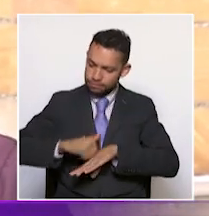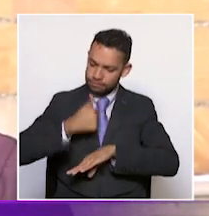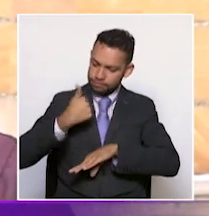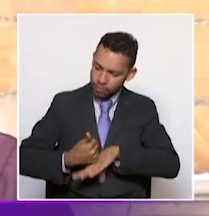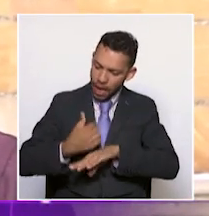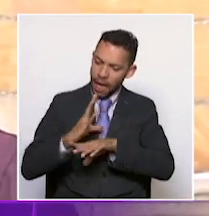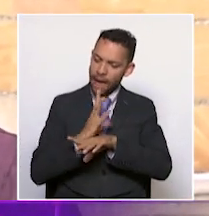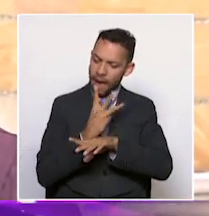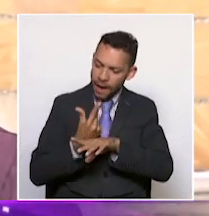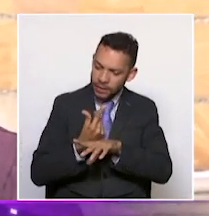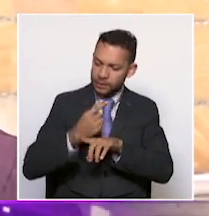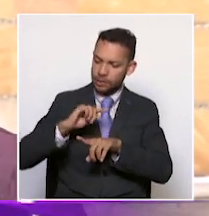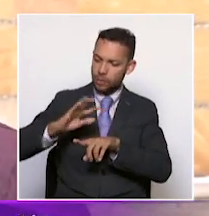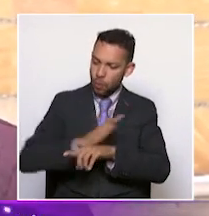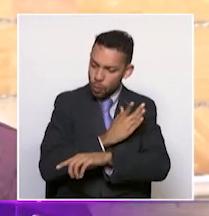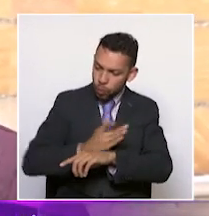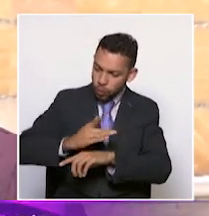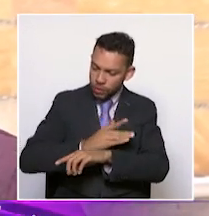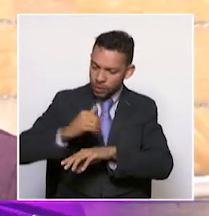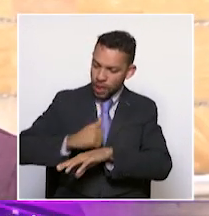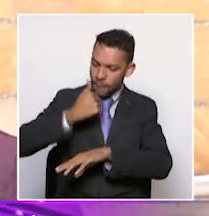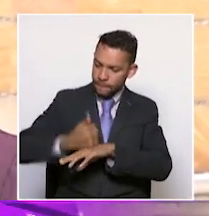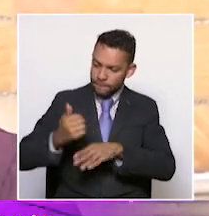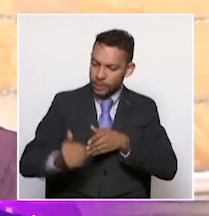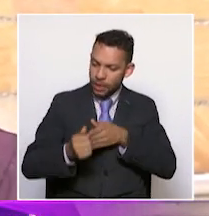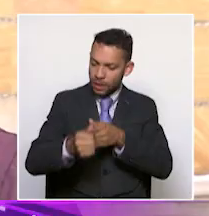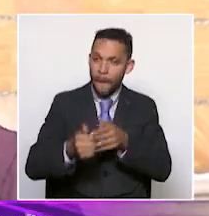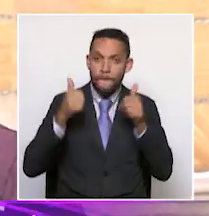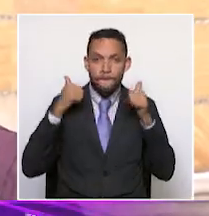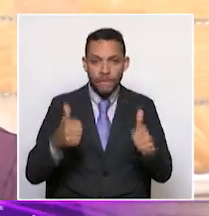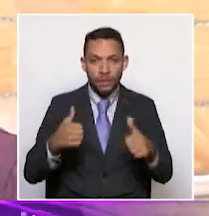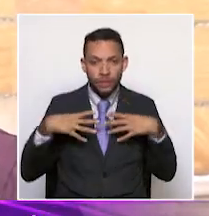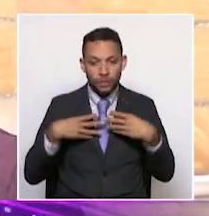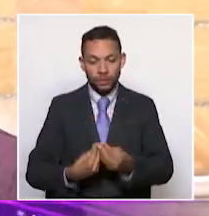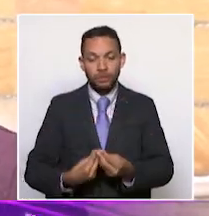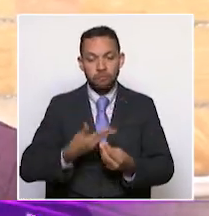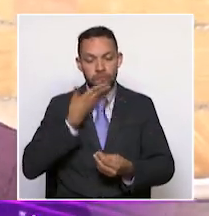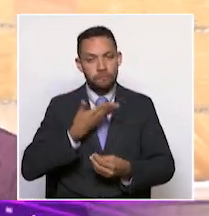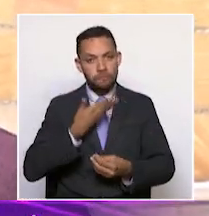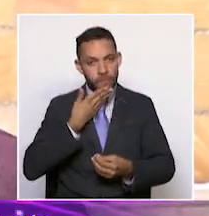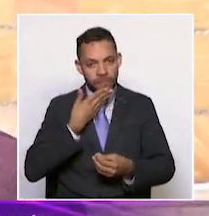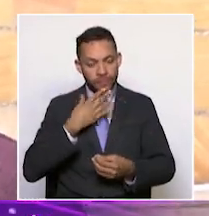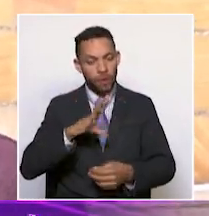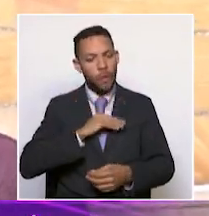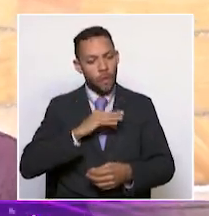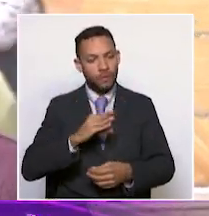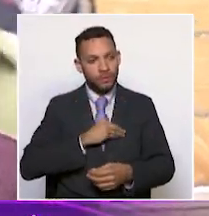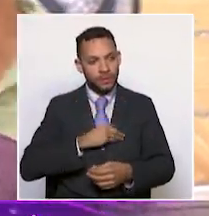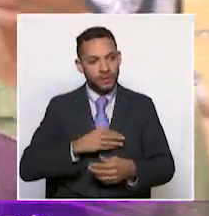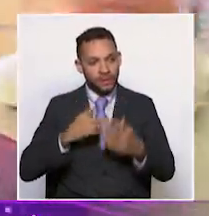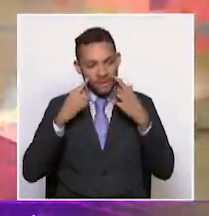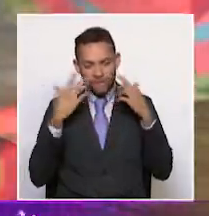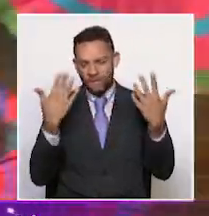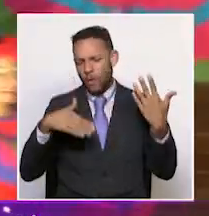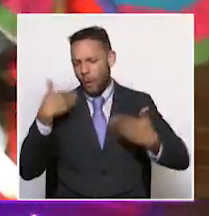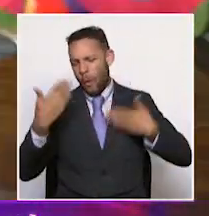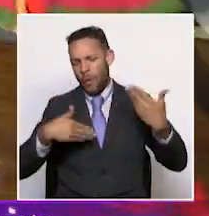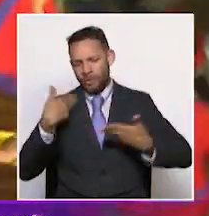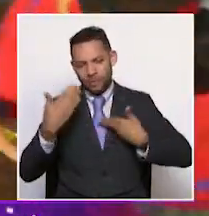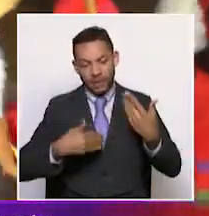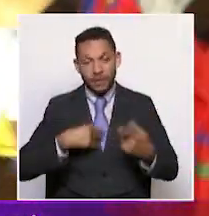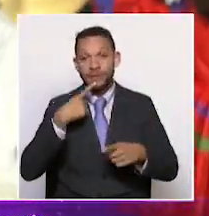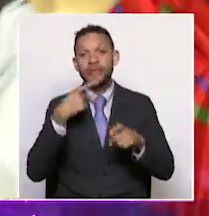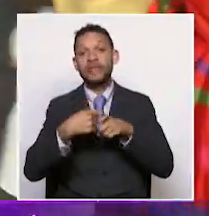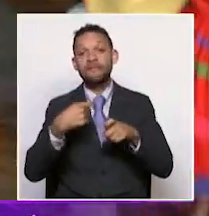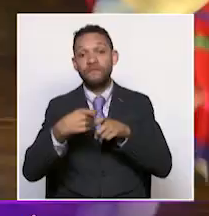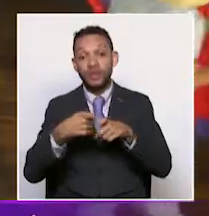artísticos, musicales y de la dirección general, y para nosotros fue muy gratificante. Fue arduo, fue difícil porque había